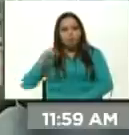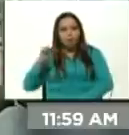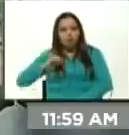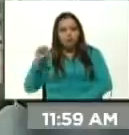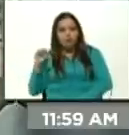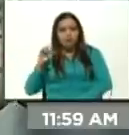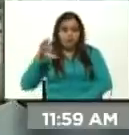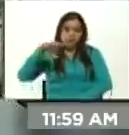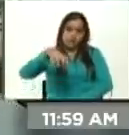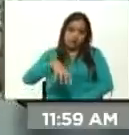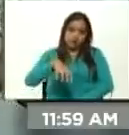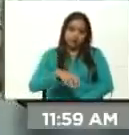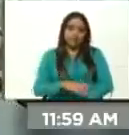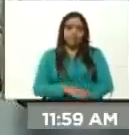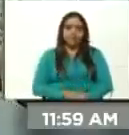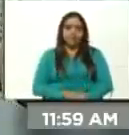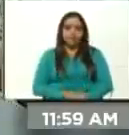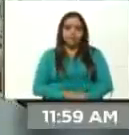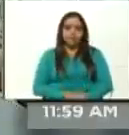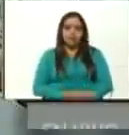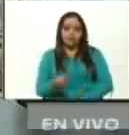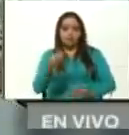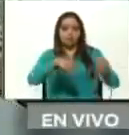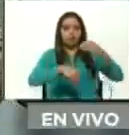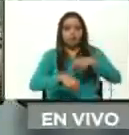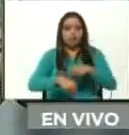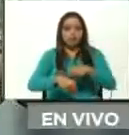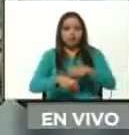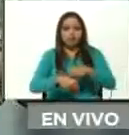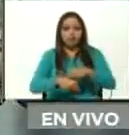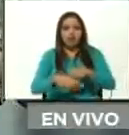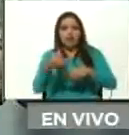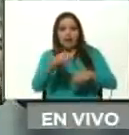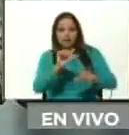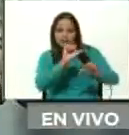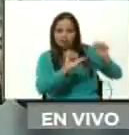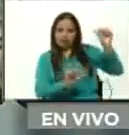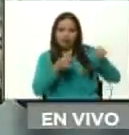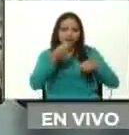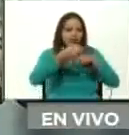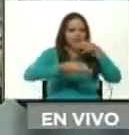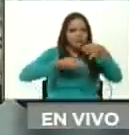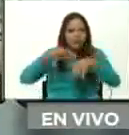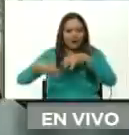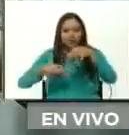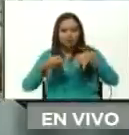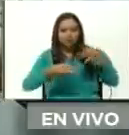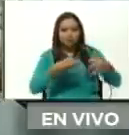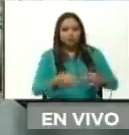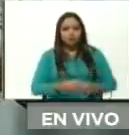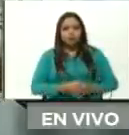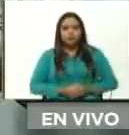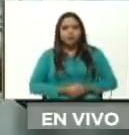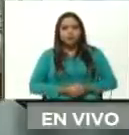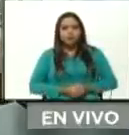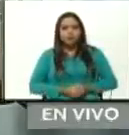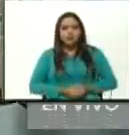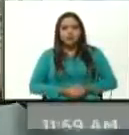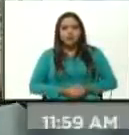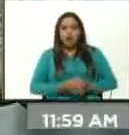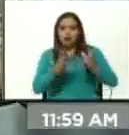Estado, que se suman a estos que estoy acá mencionando, ¿verdad? Por lo tanto, la